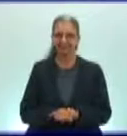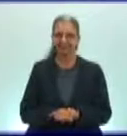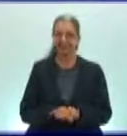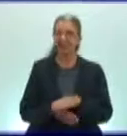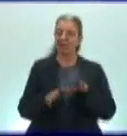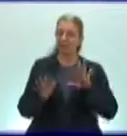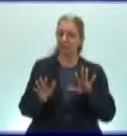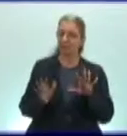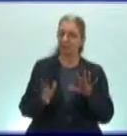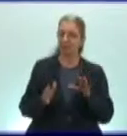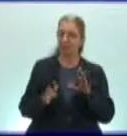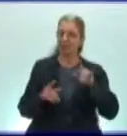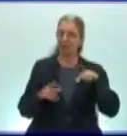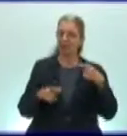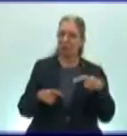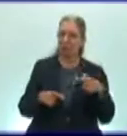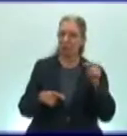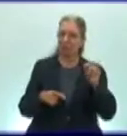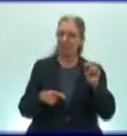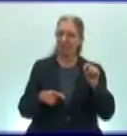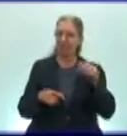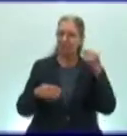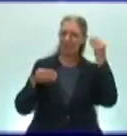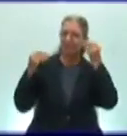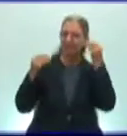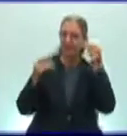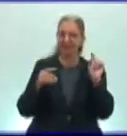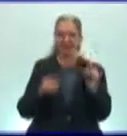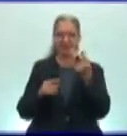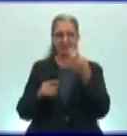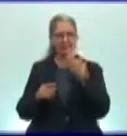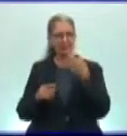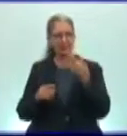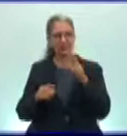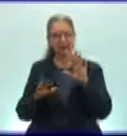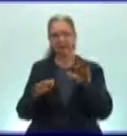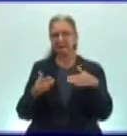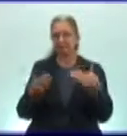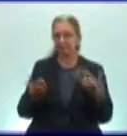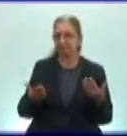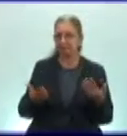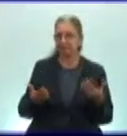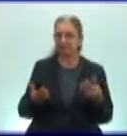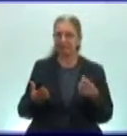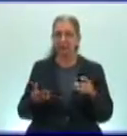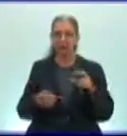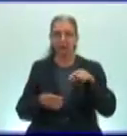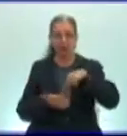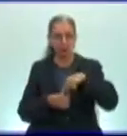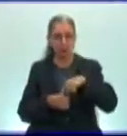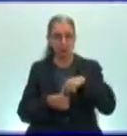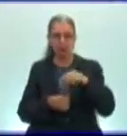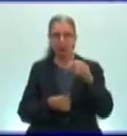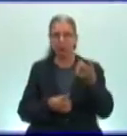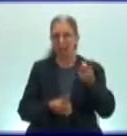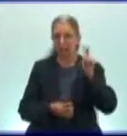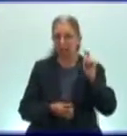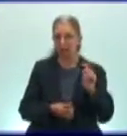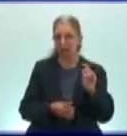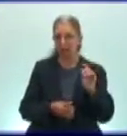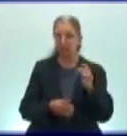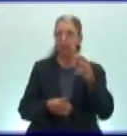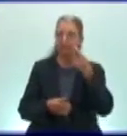Entonces, pasemos a analizar la respuesta del primer inciso. Les muestro nuevamente los núcleos de átomos para que los tengan